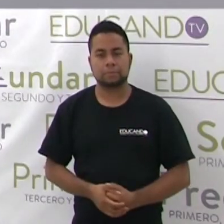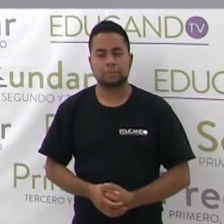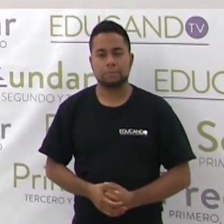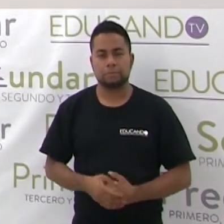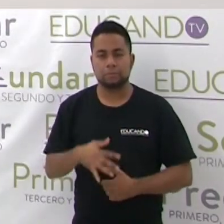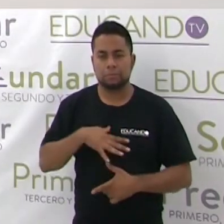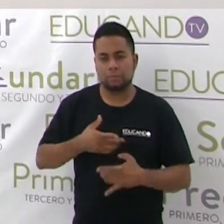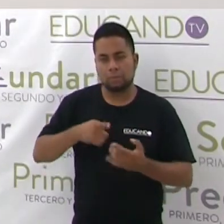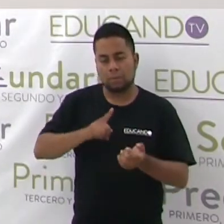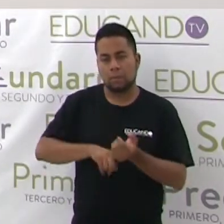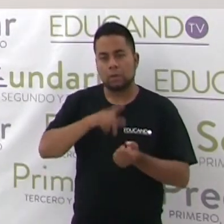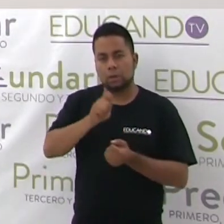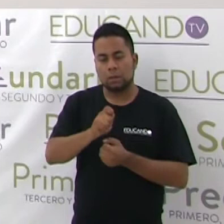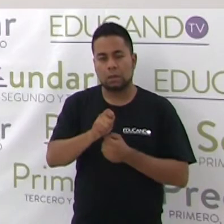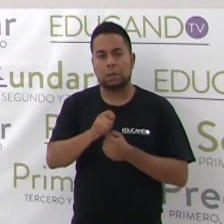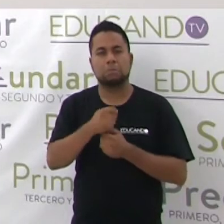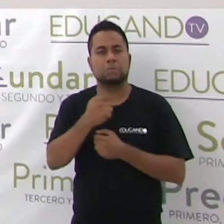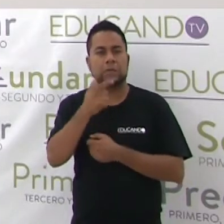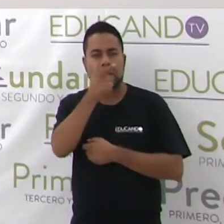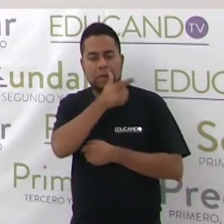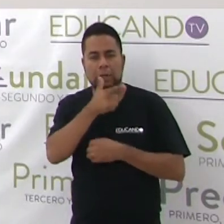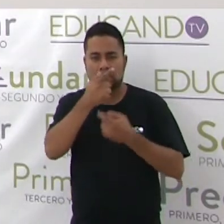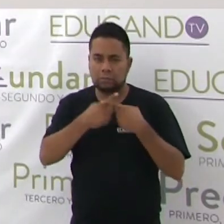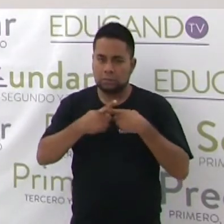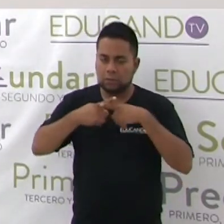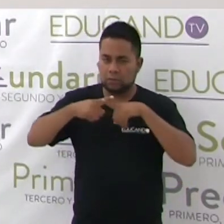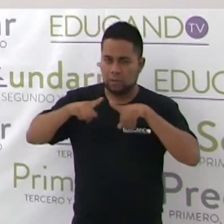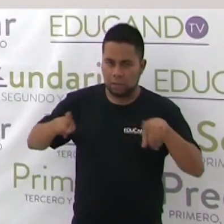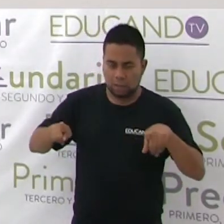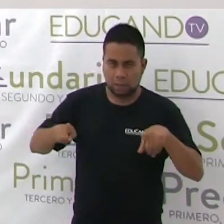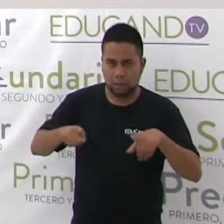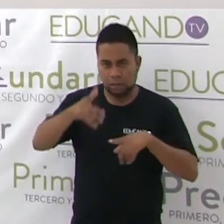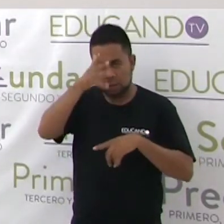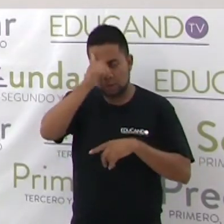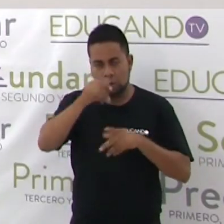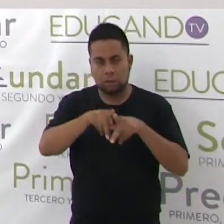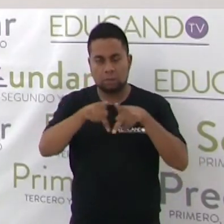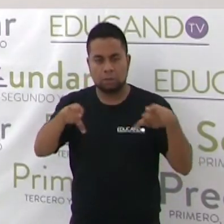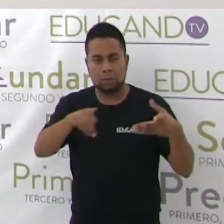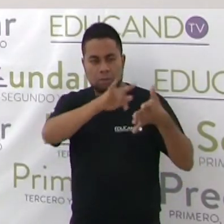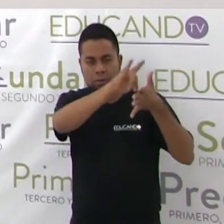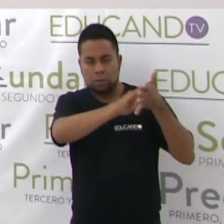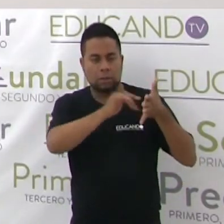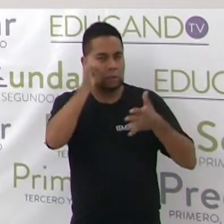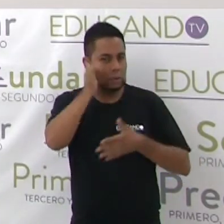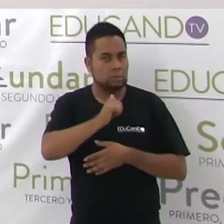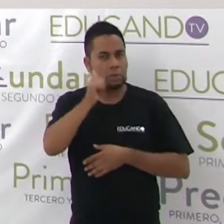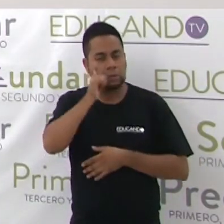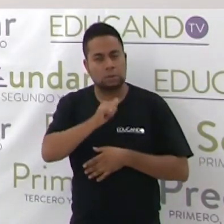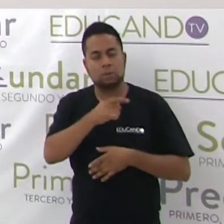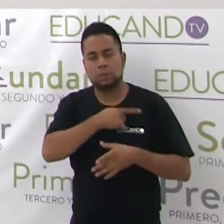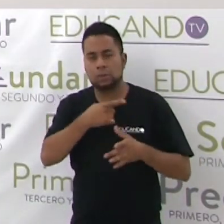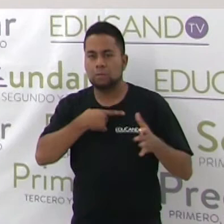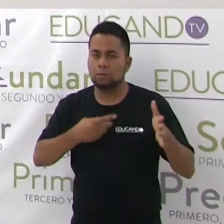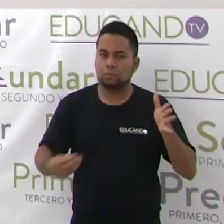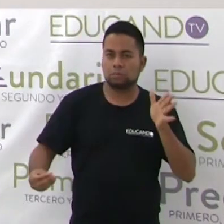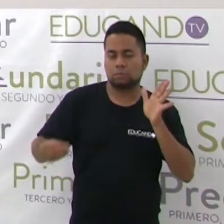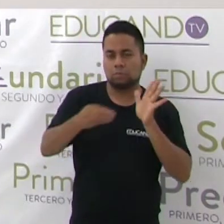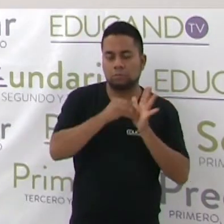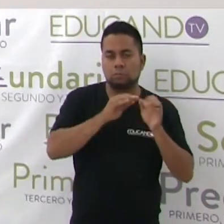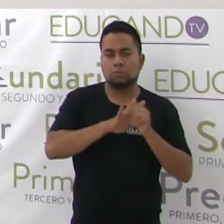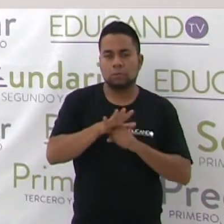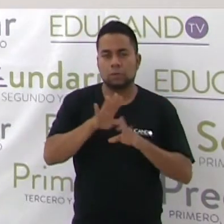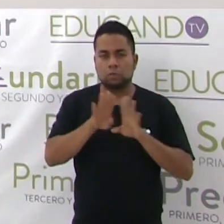encontrar sobre el multilingüismo. Recordemos que en nuestro periódico mural siempre vamos a tener que manejar